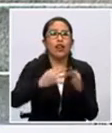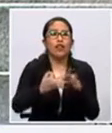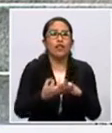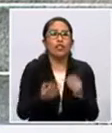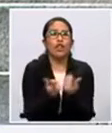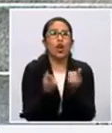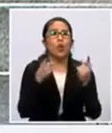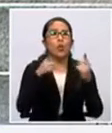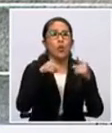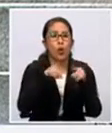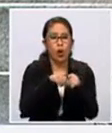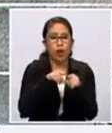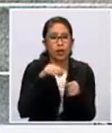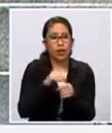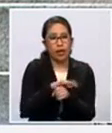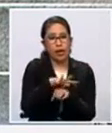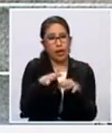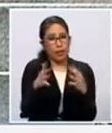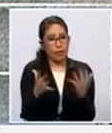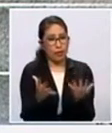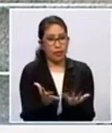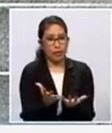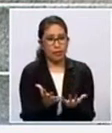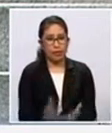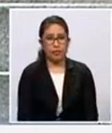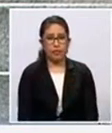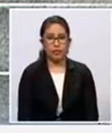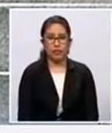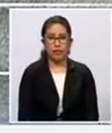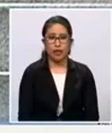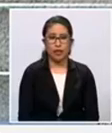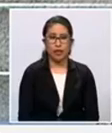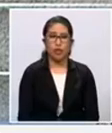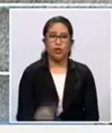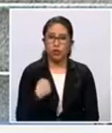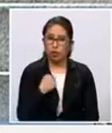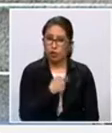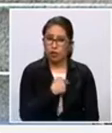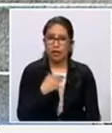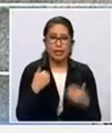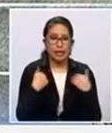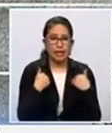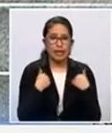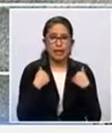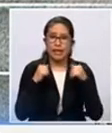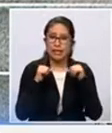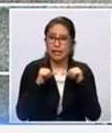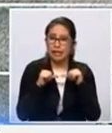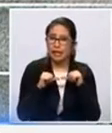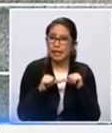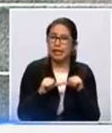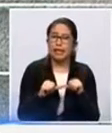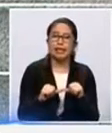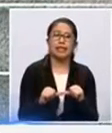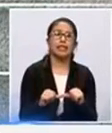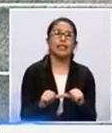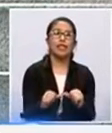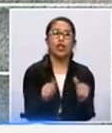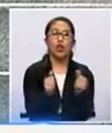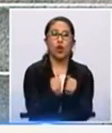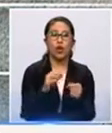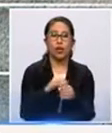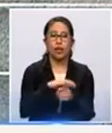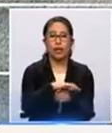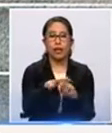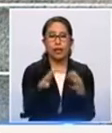por ejemplo, un alto funcionario de la OMS, que vamos a tener que convivir con lo que es el coronavirus. Y el gobierno